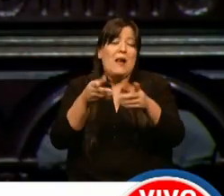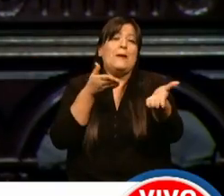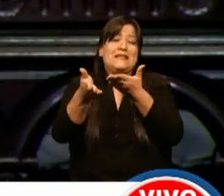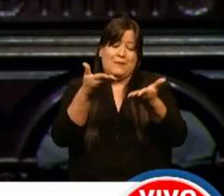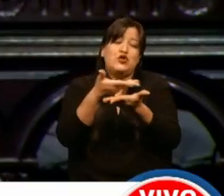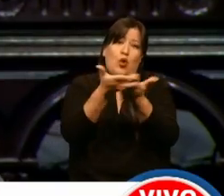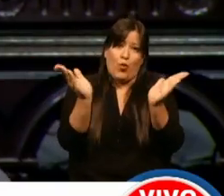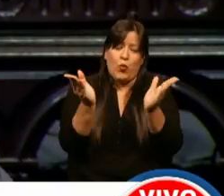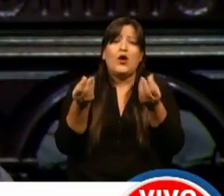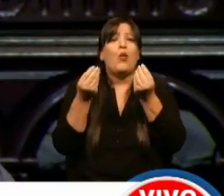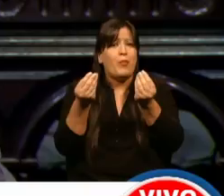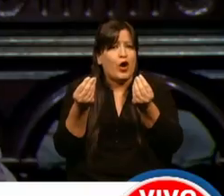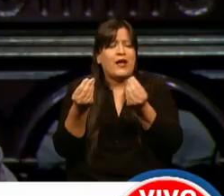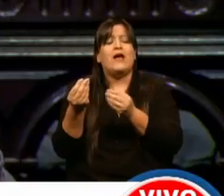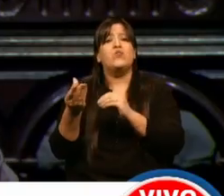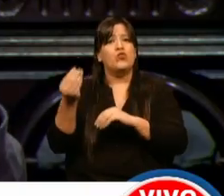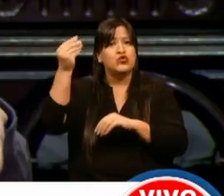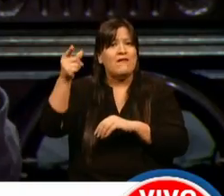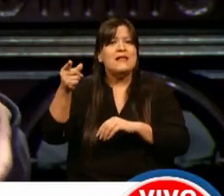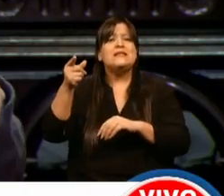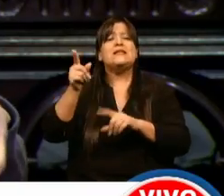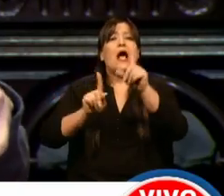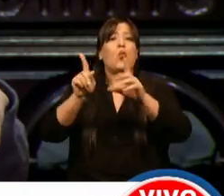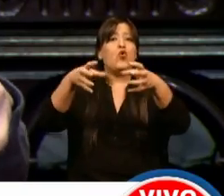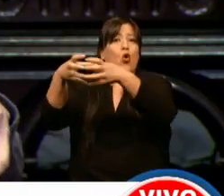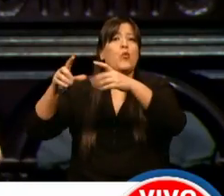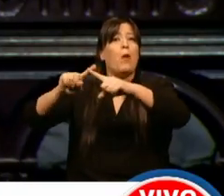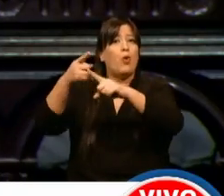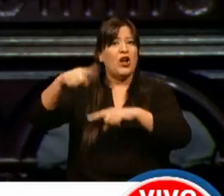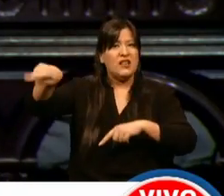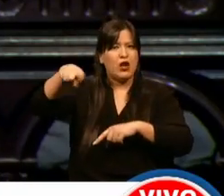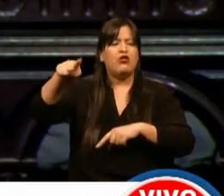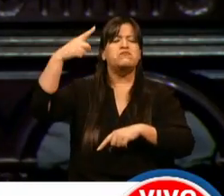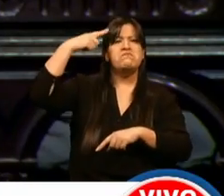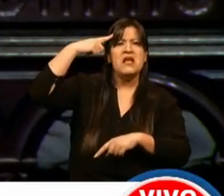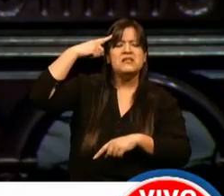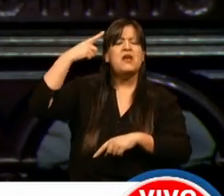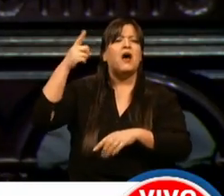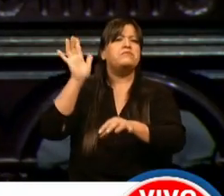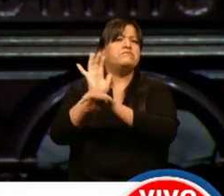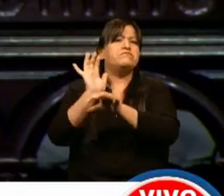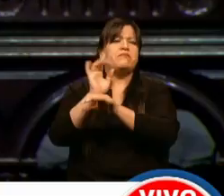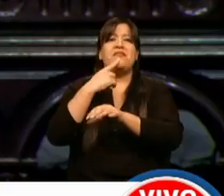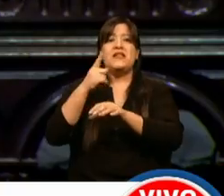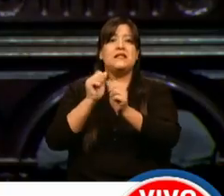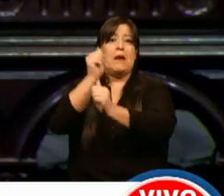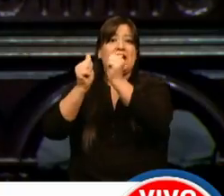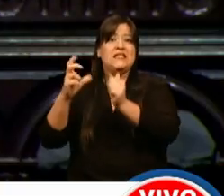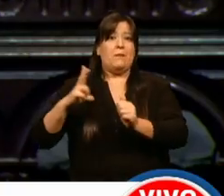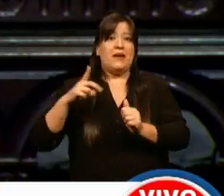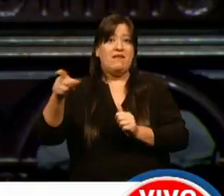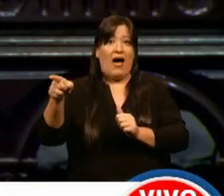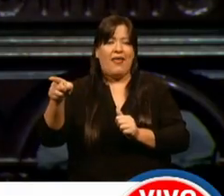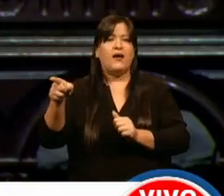veces algunos espacios políticos piensan que al estar privatizados